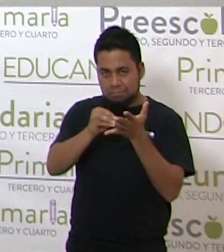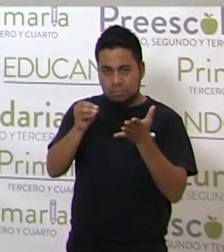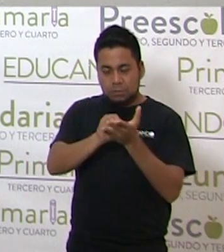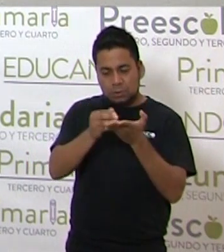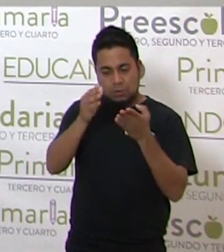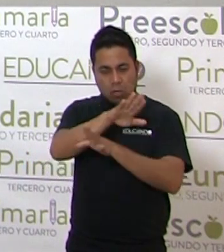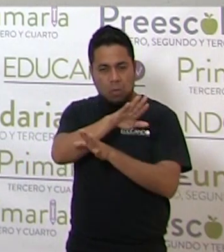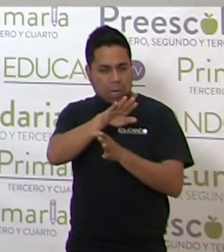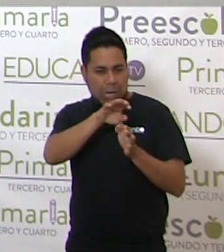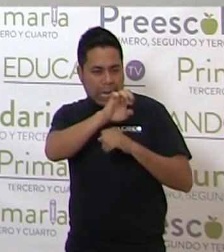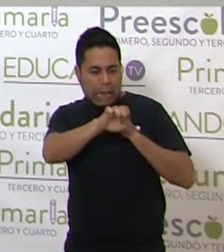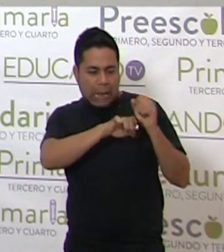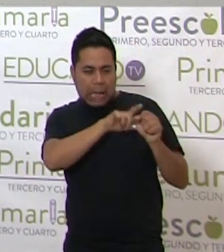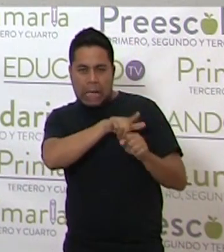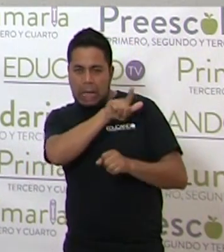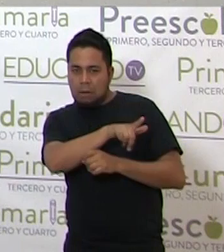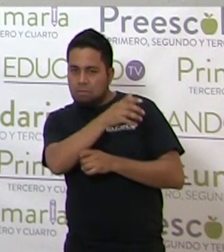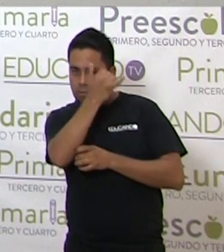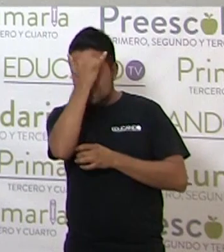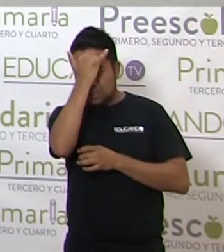sobre la vaca.